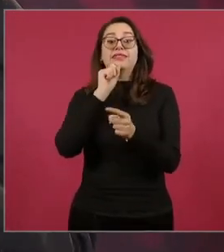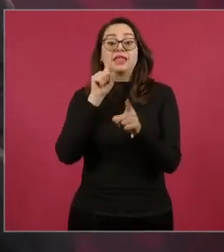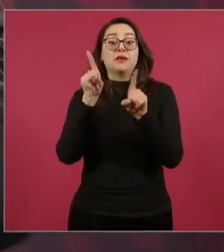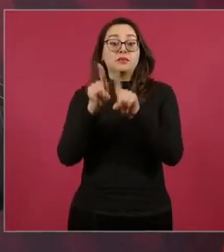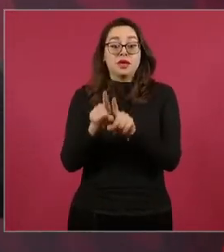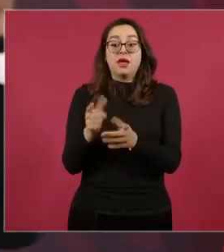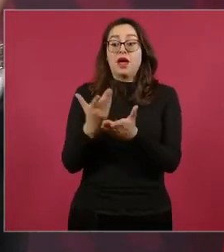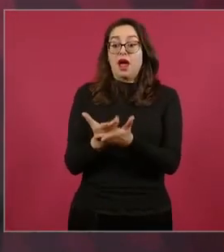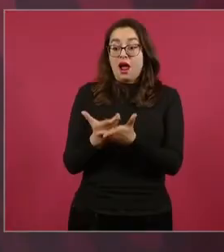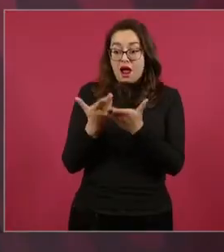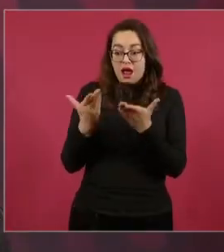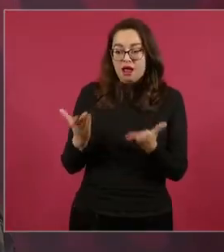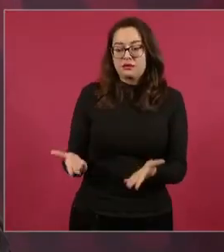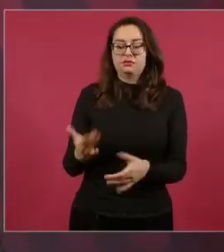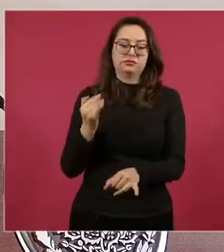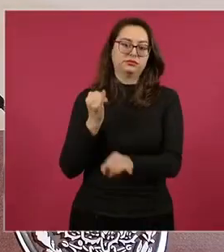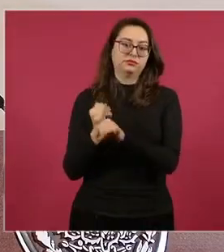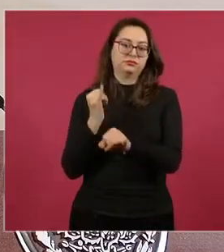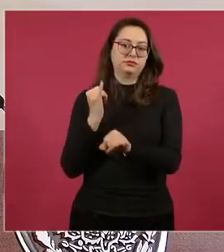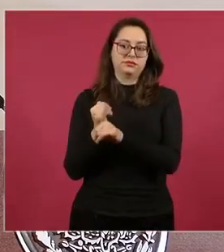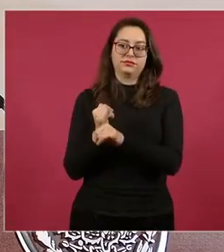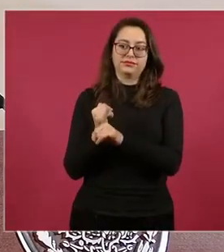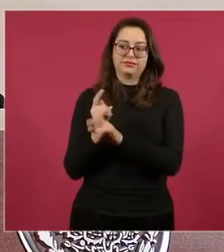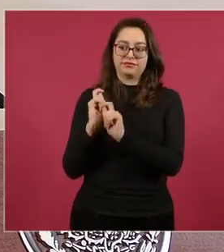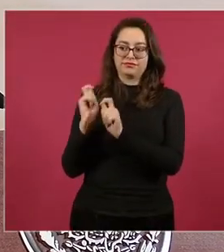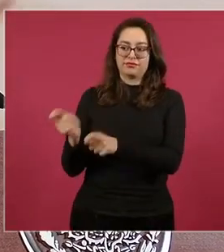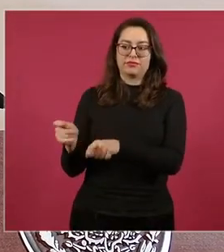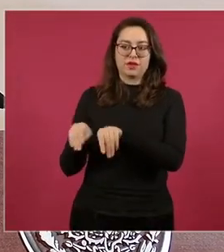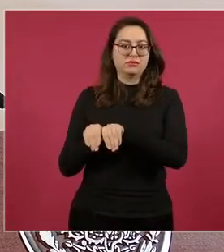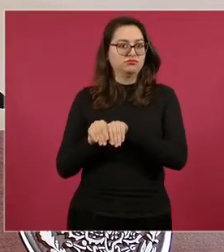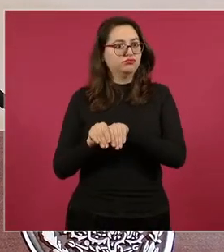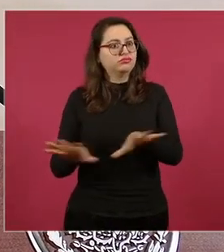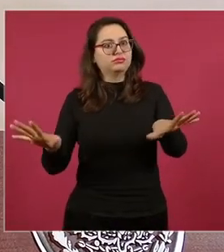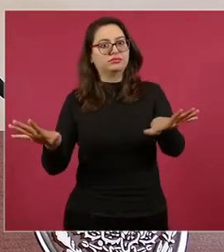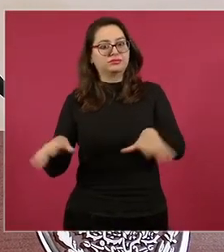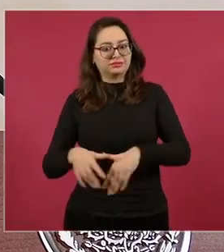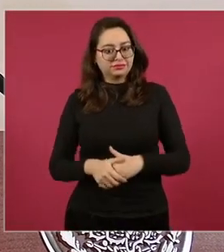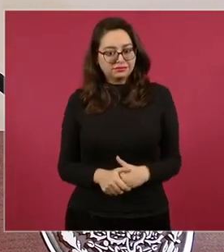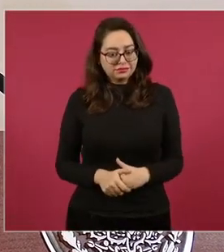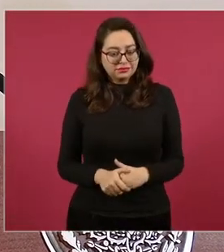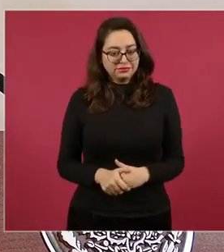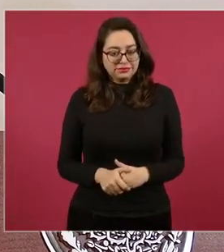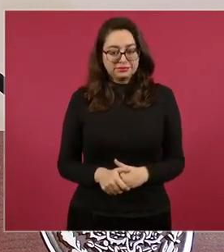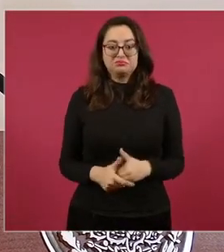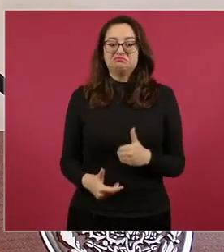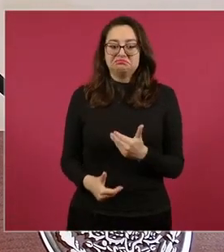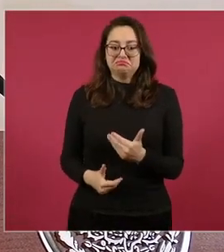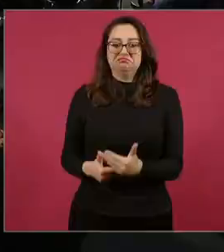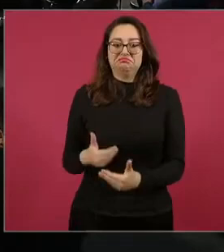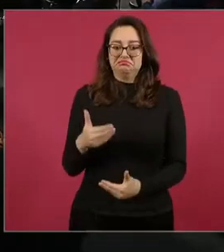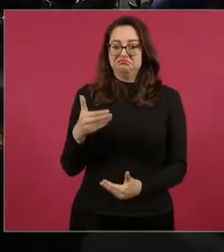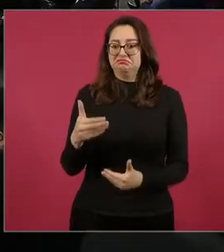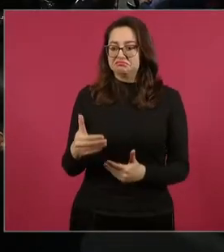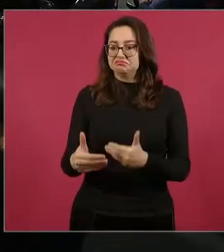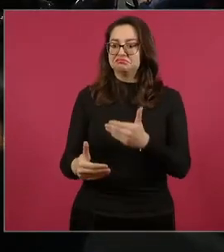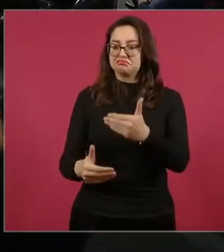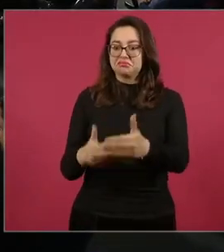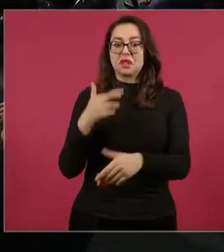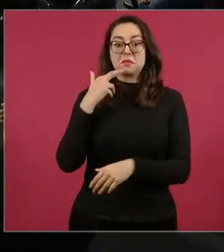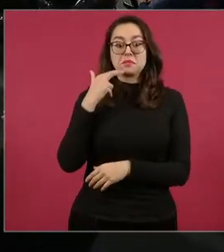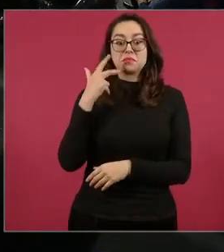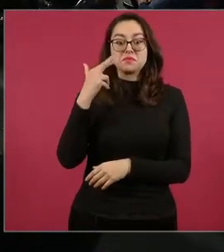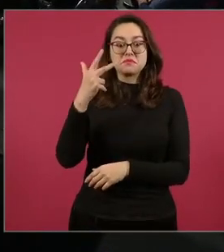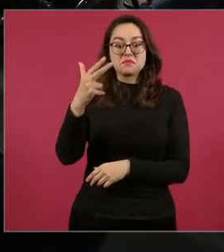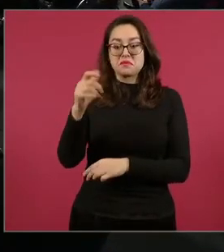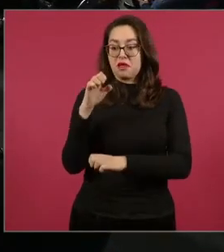a todo el país. Están avanzando muchísimo. ya la empresa